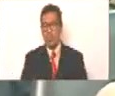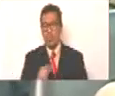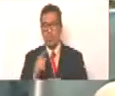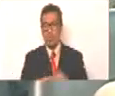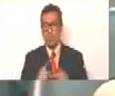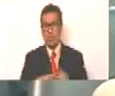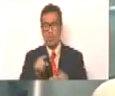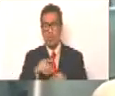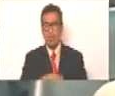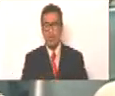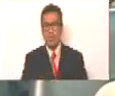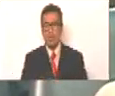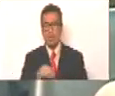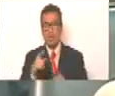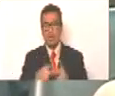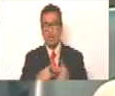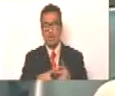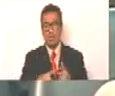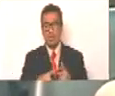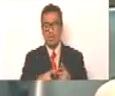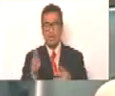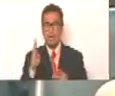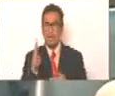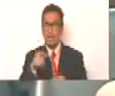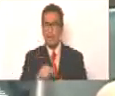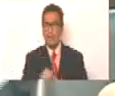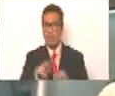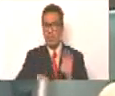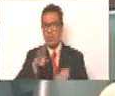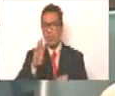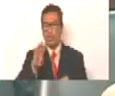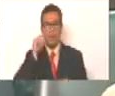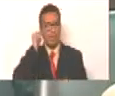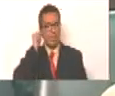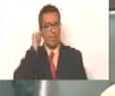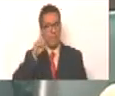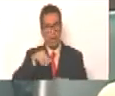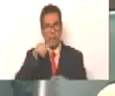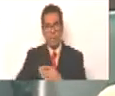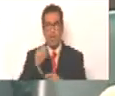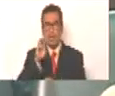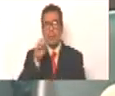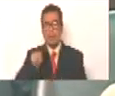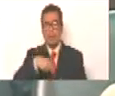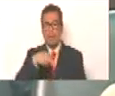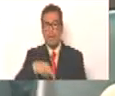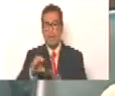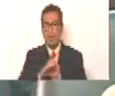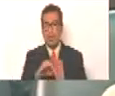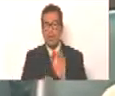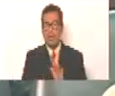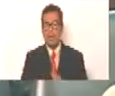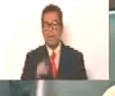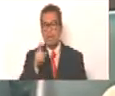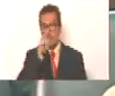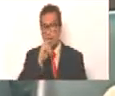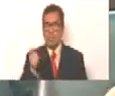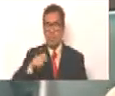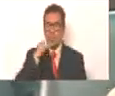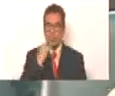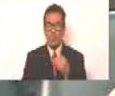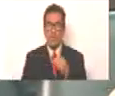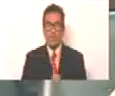de raza, religión, donde 12 mujeres fueron electas para la Asamblea Nacional Constituyente y un año después finalmente se le da el